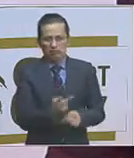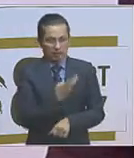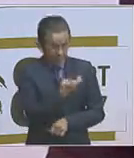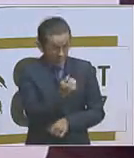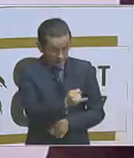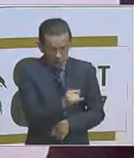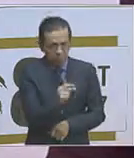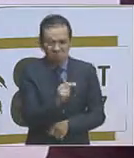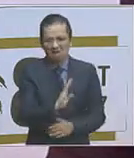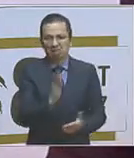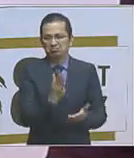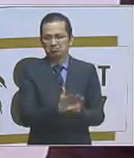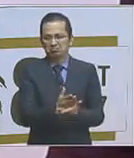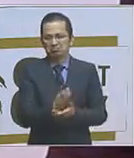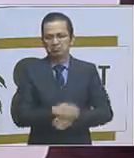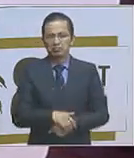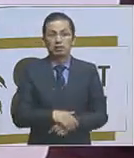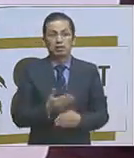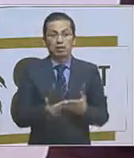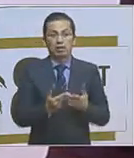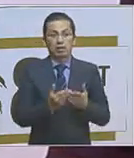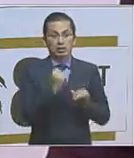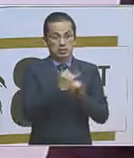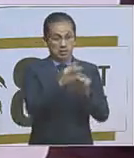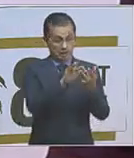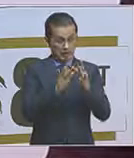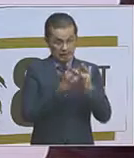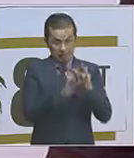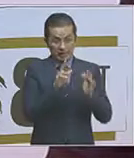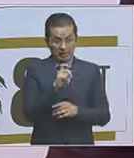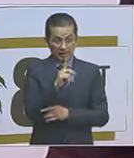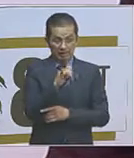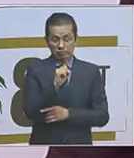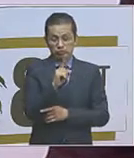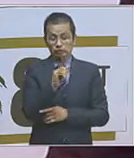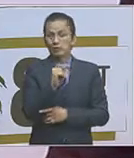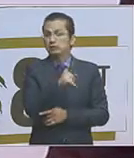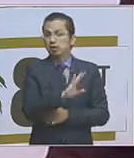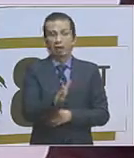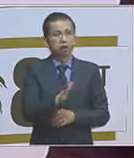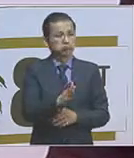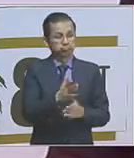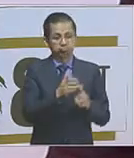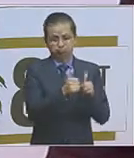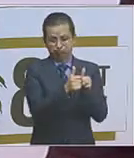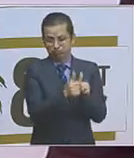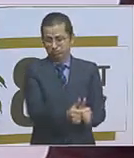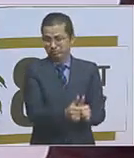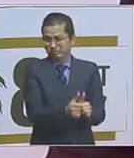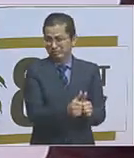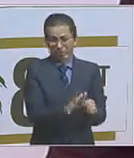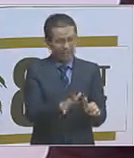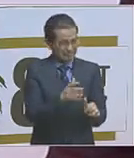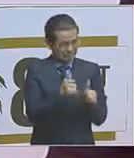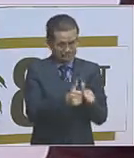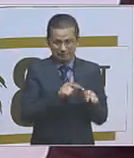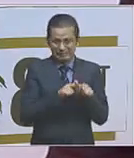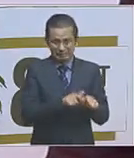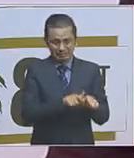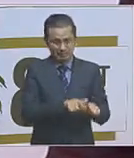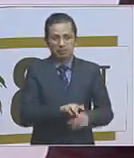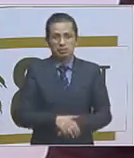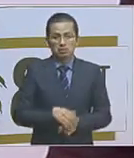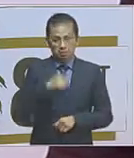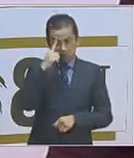las redes sociales llegaron para quedarse más vale a todos a los académicos